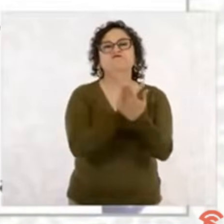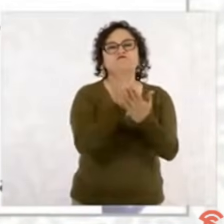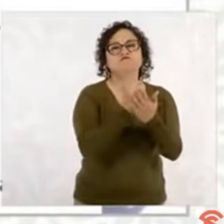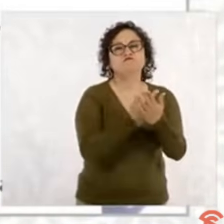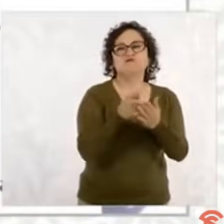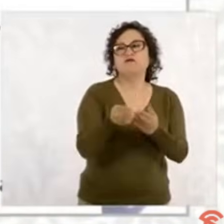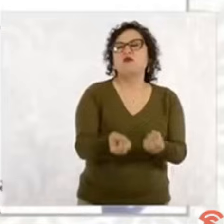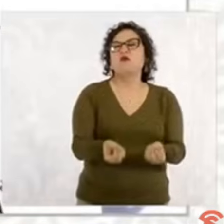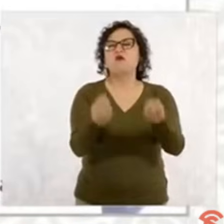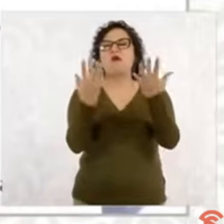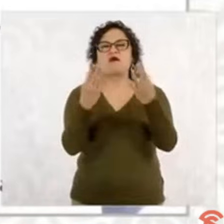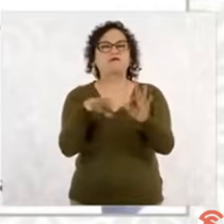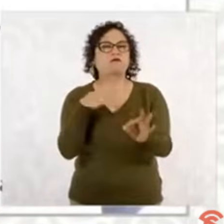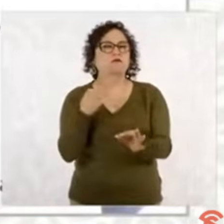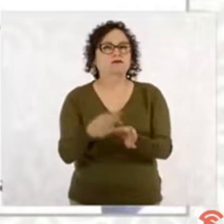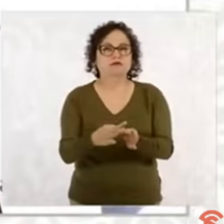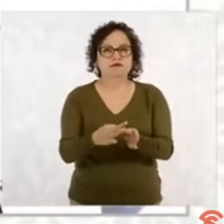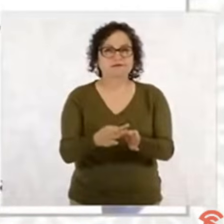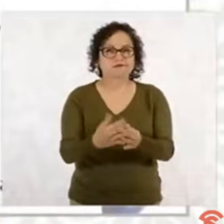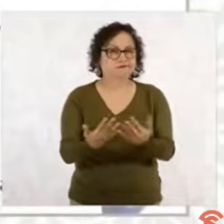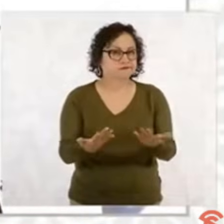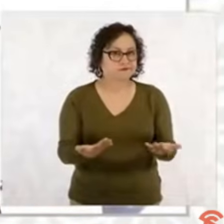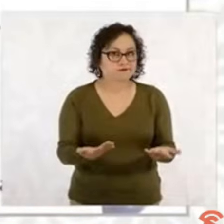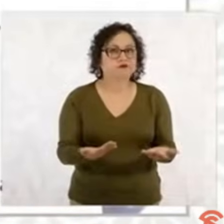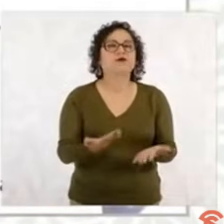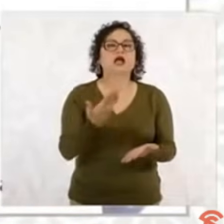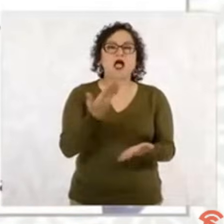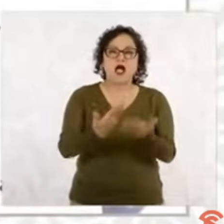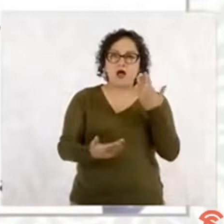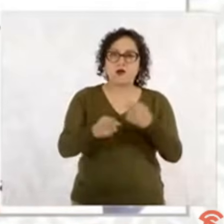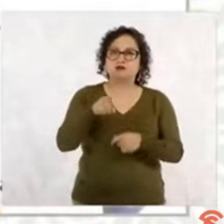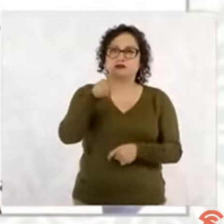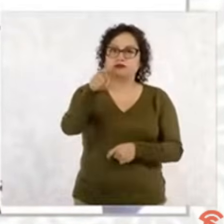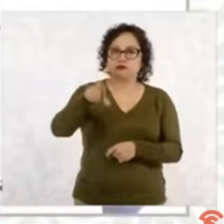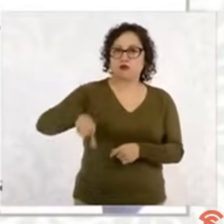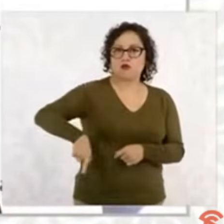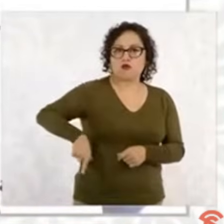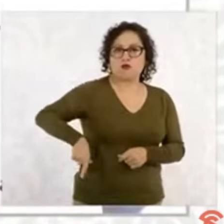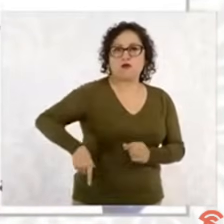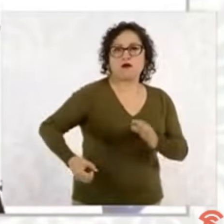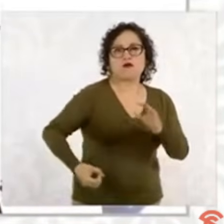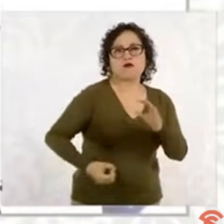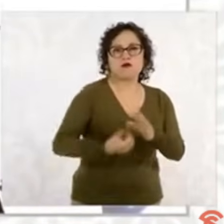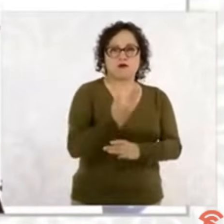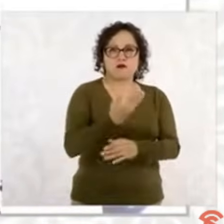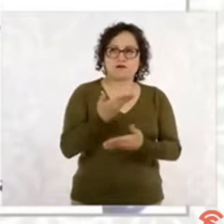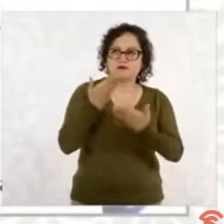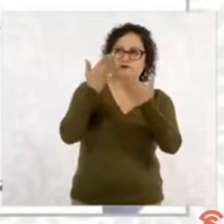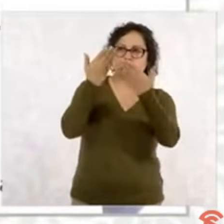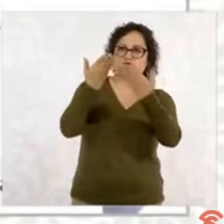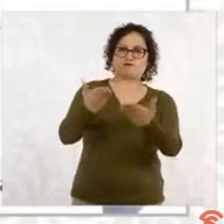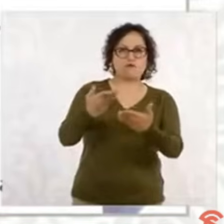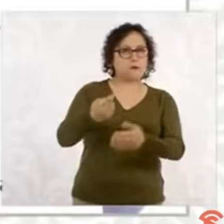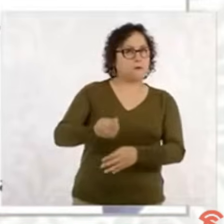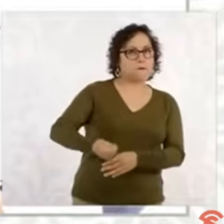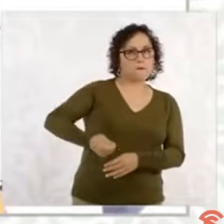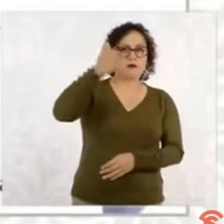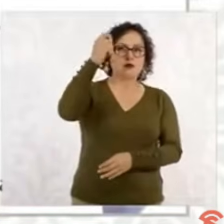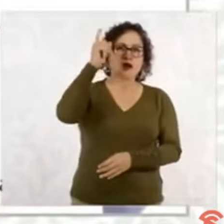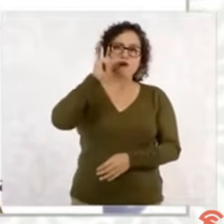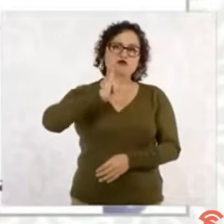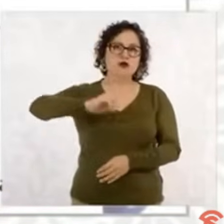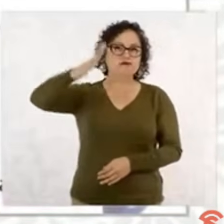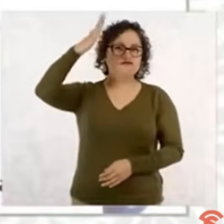queda demostrado que la visión de este gobierno de México, encabezado por la primera mujer presidenta de nuestro país,